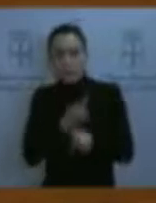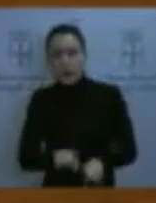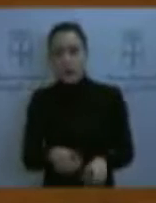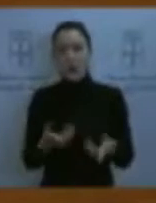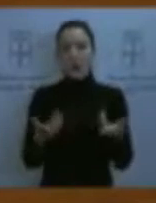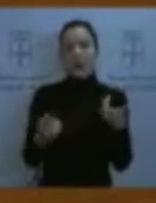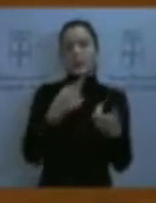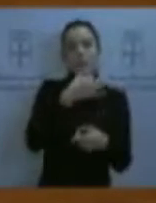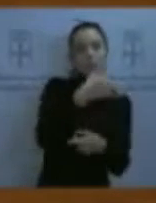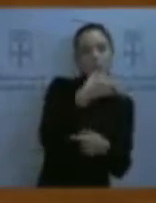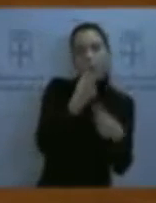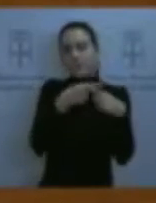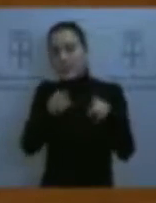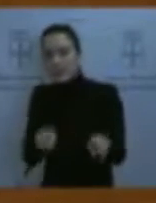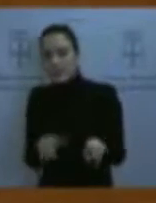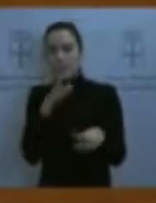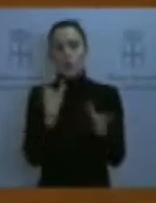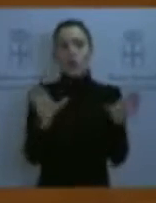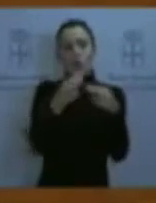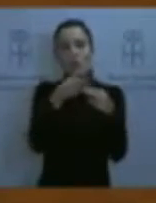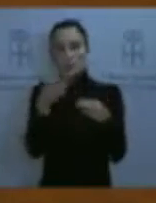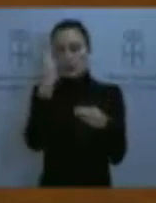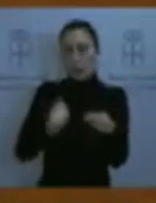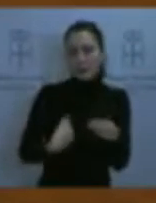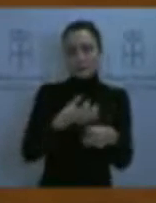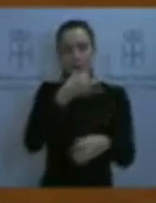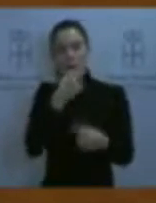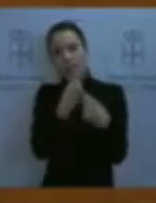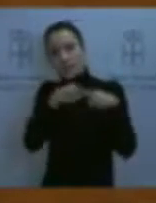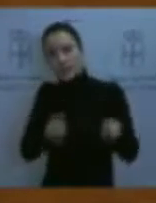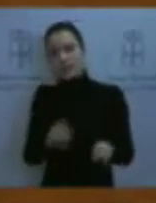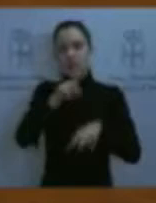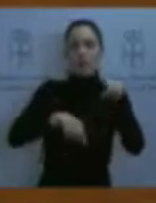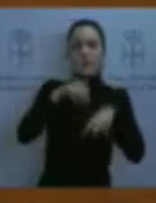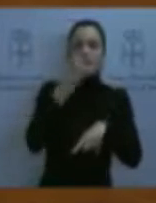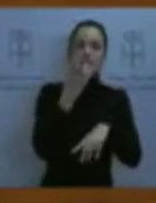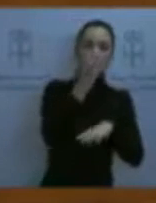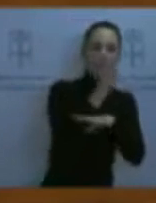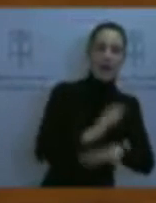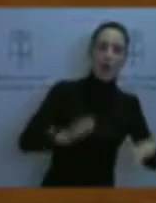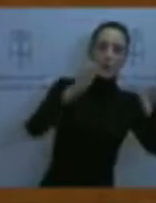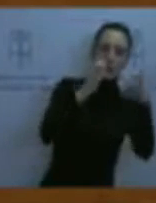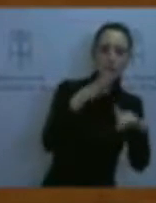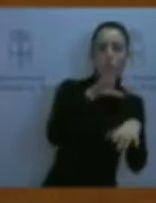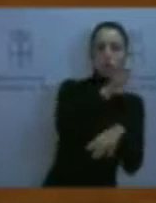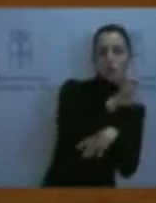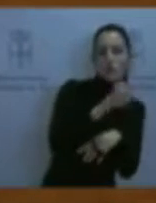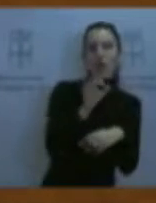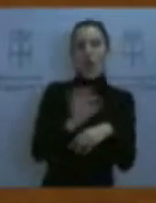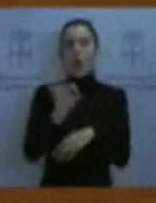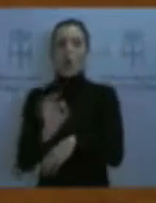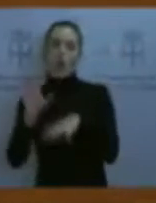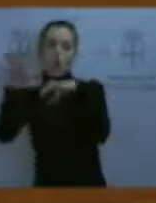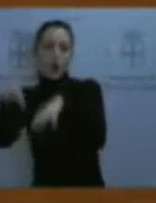partido, depende de si está en el Parlamento autonómico, si está en el Parlamento, en el Congreso de los Diputados, o si está en el Europarlamento, ¿no?,